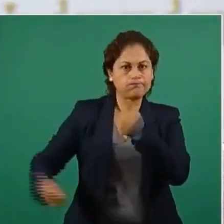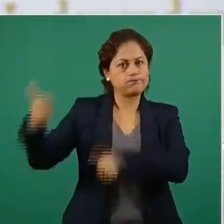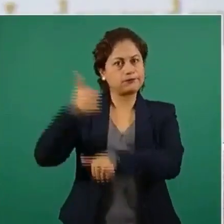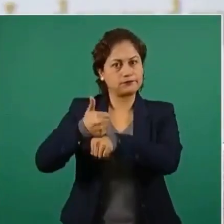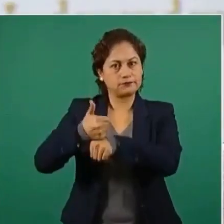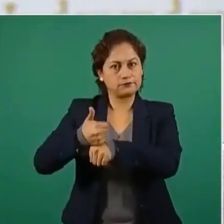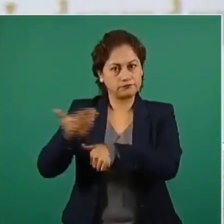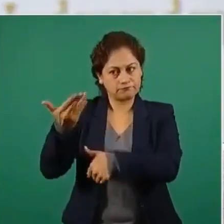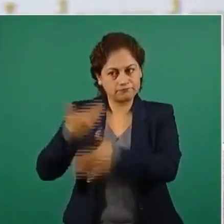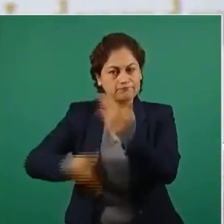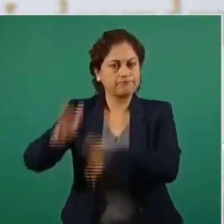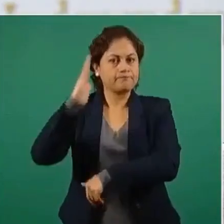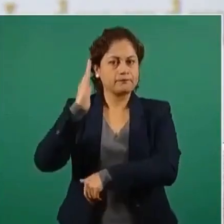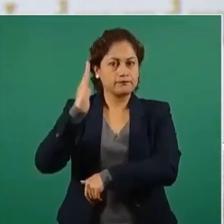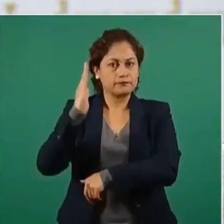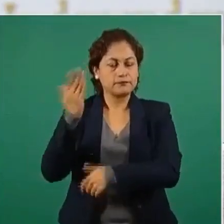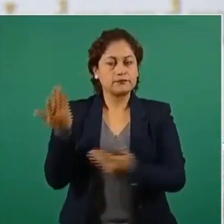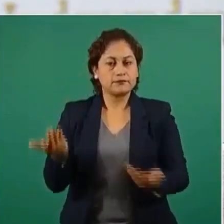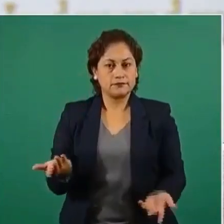que se vaya